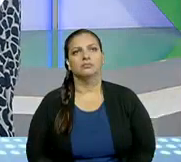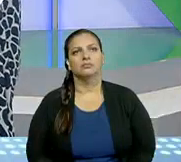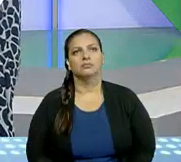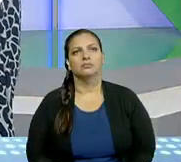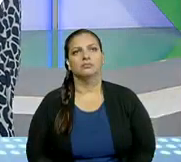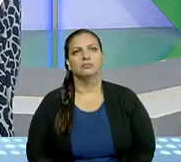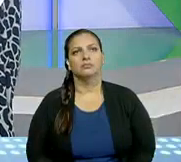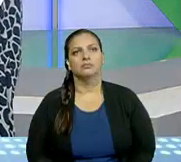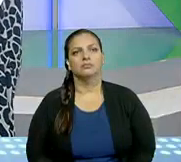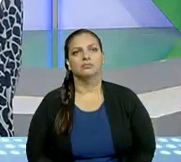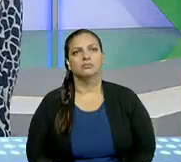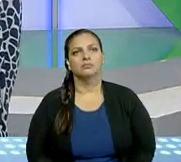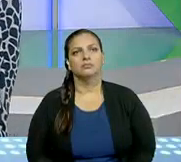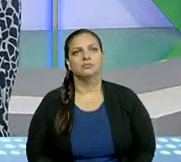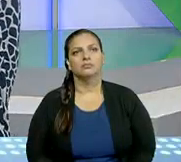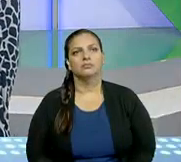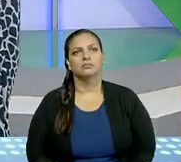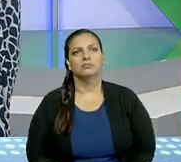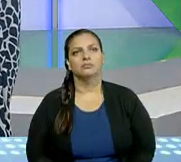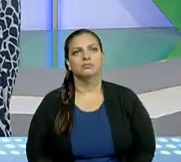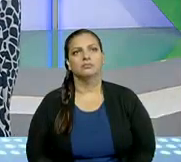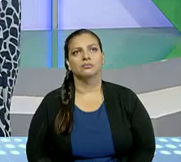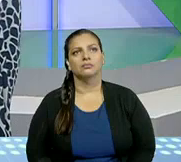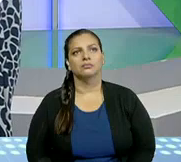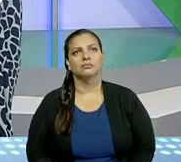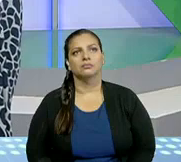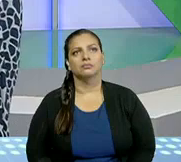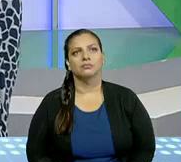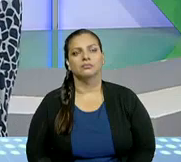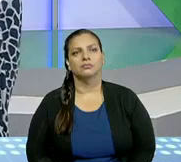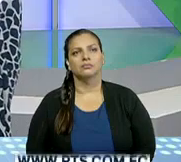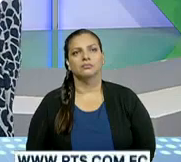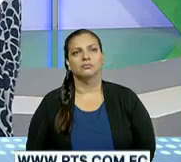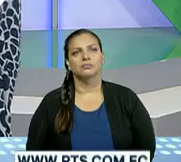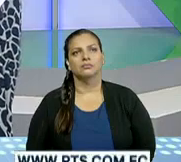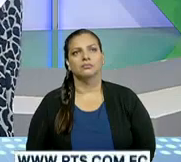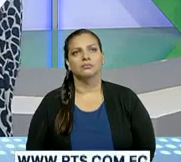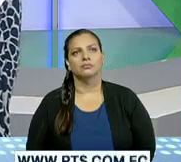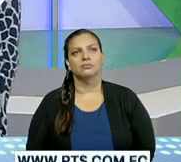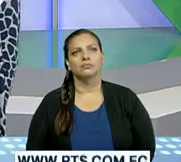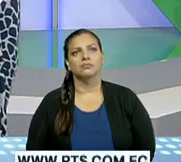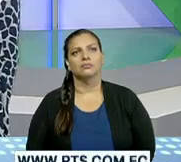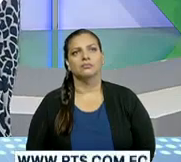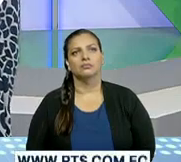para relatarnos lo que piden tanto moradores, transeúntes y gente